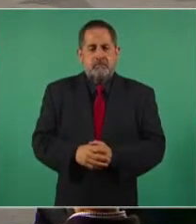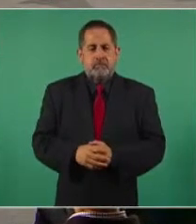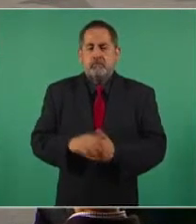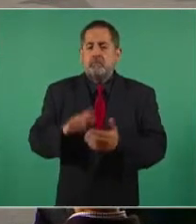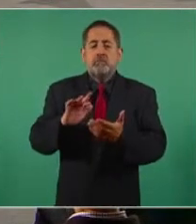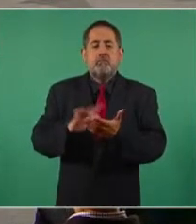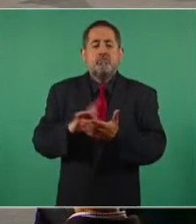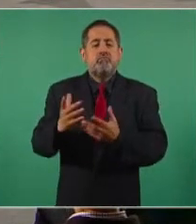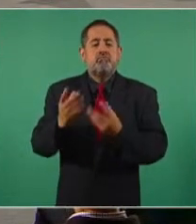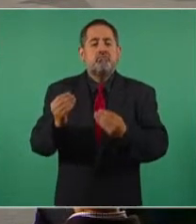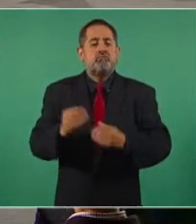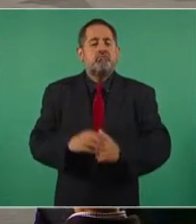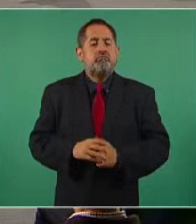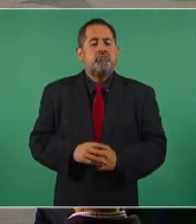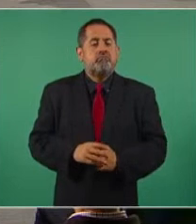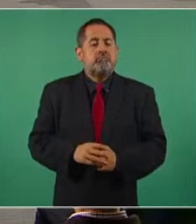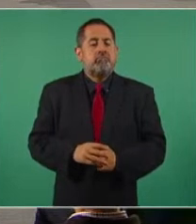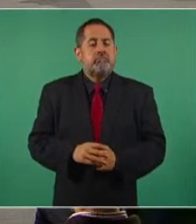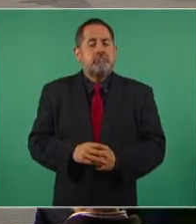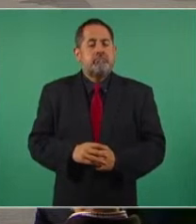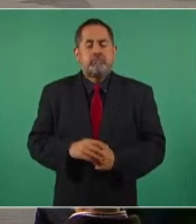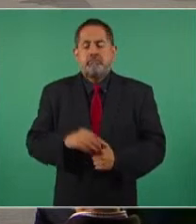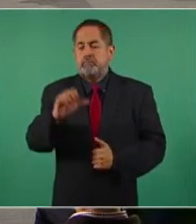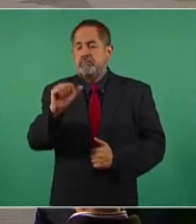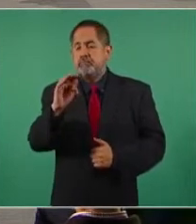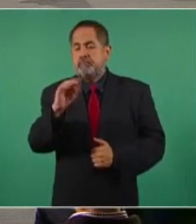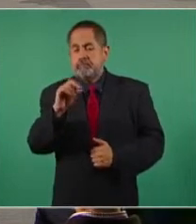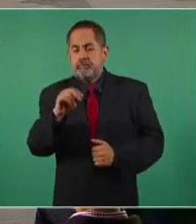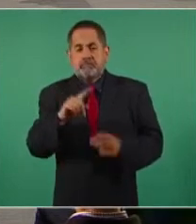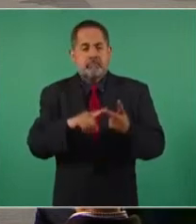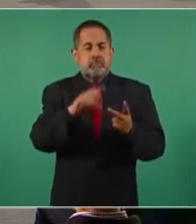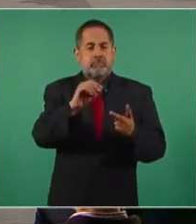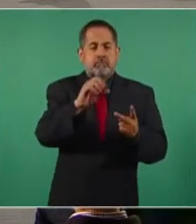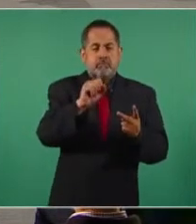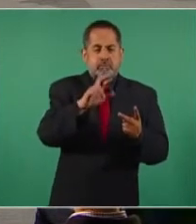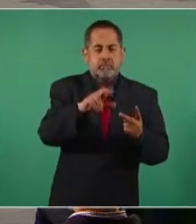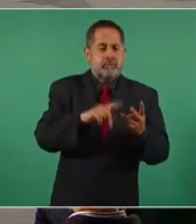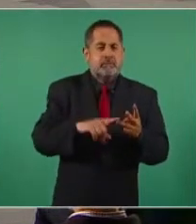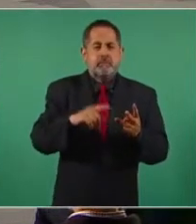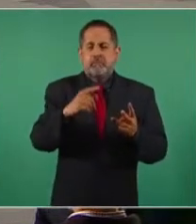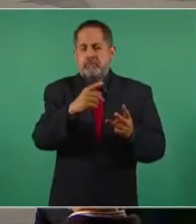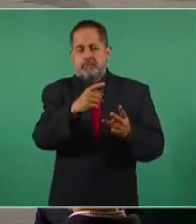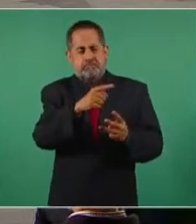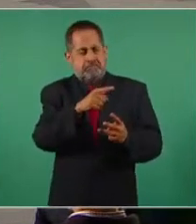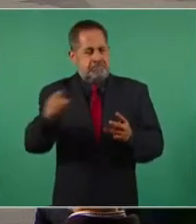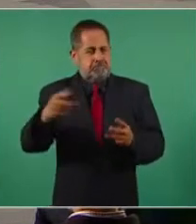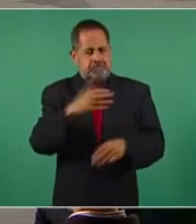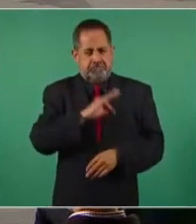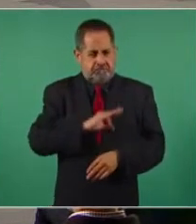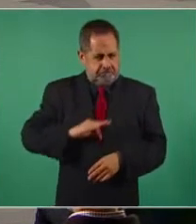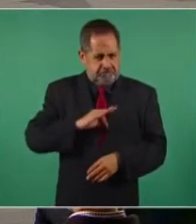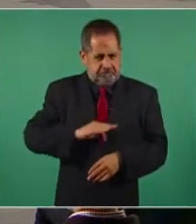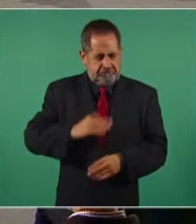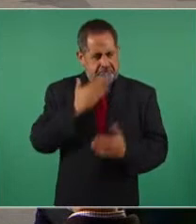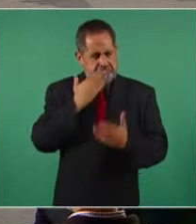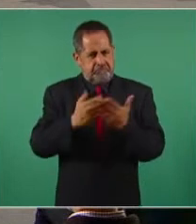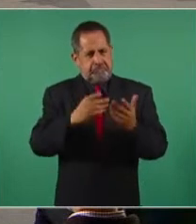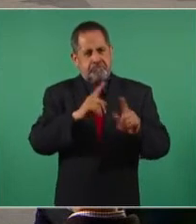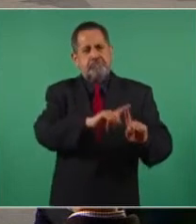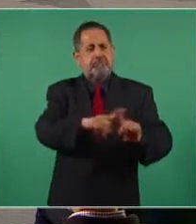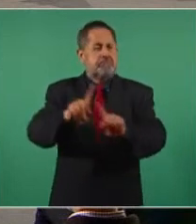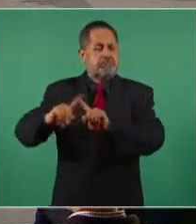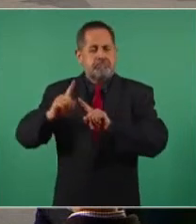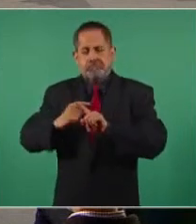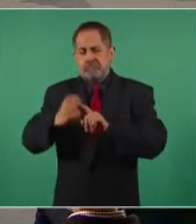alfredo oscar felicidades muchas felicidades todos los estudiantes